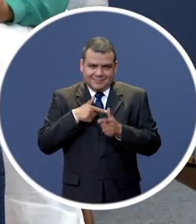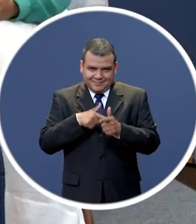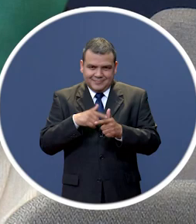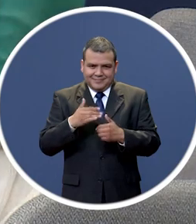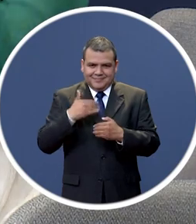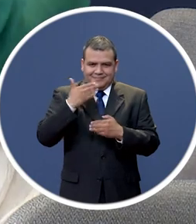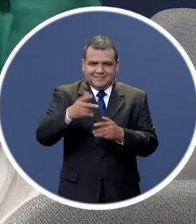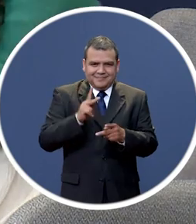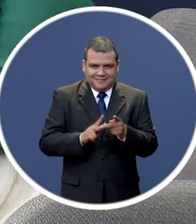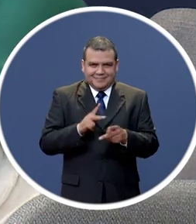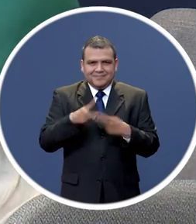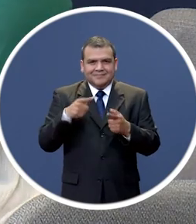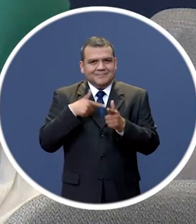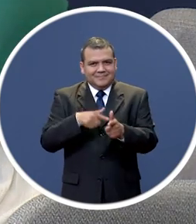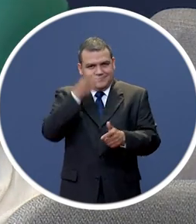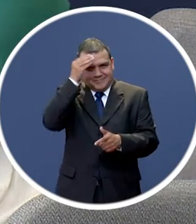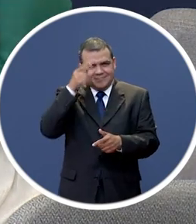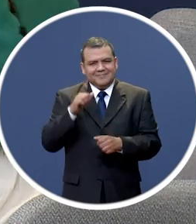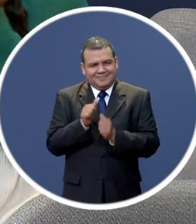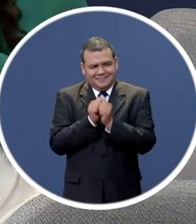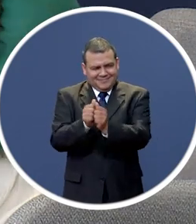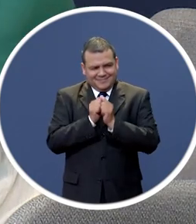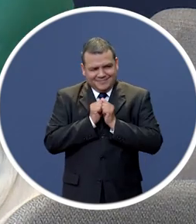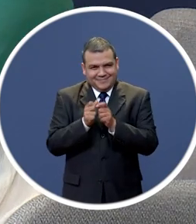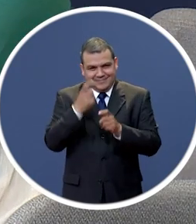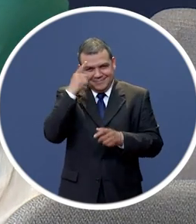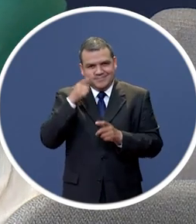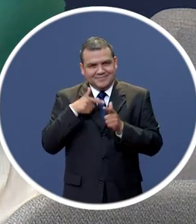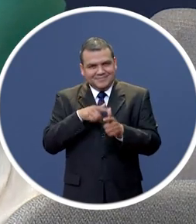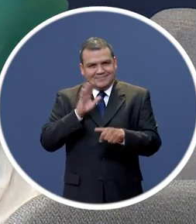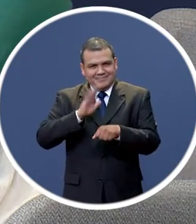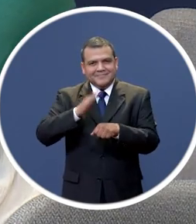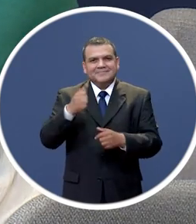siguiente segmento. Así que ustedes quédense con nosotros, amigos. Ya regresamos con más.